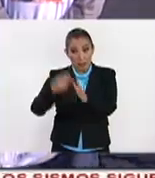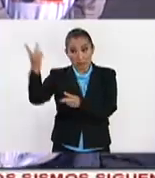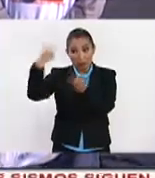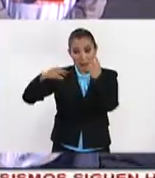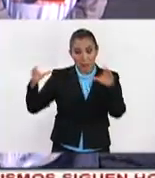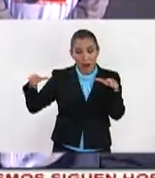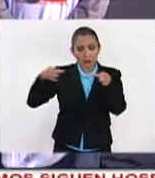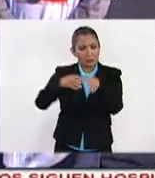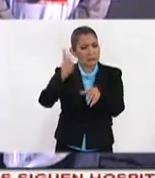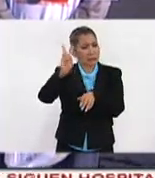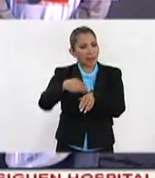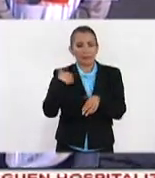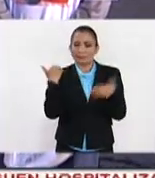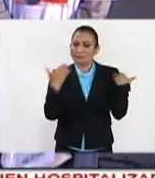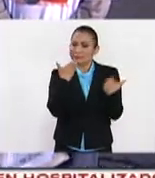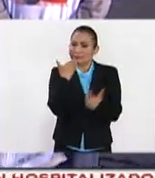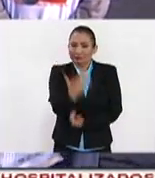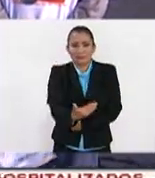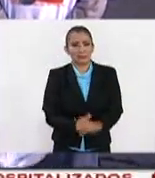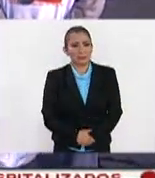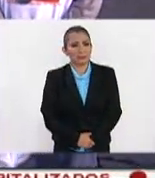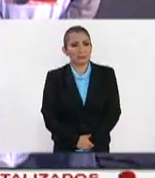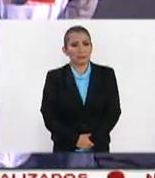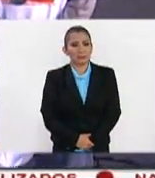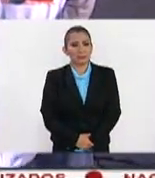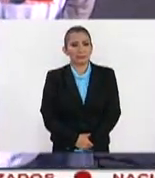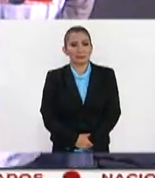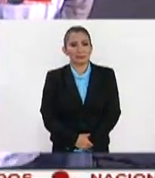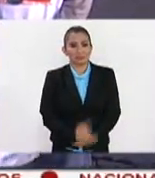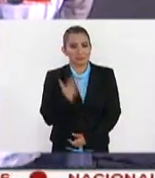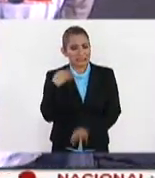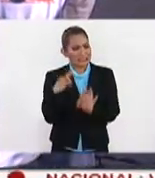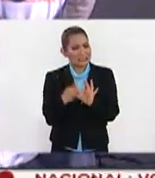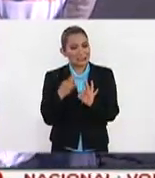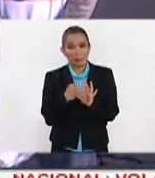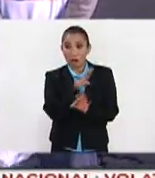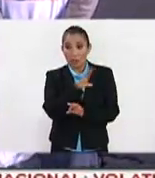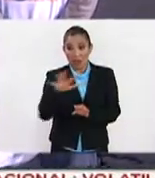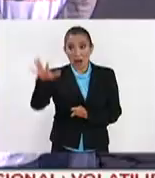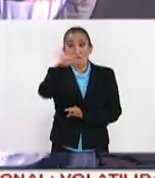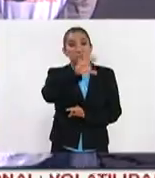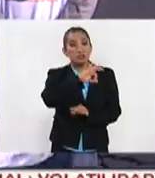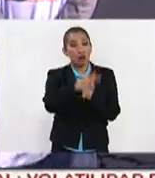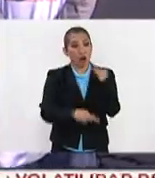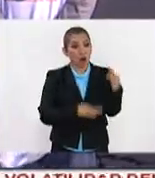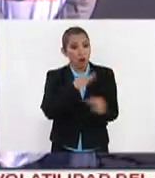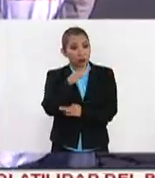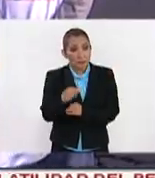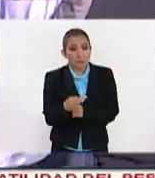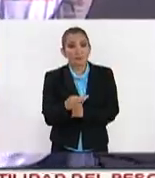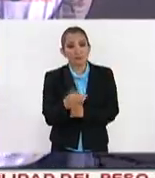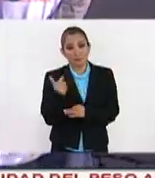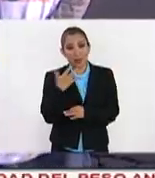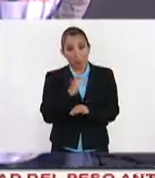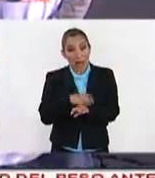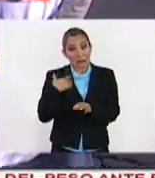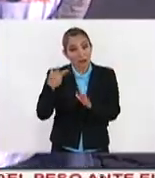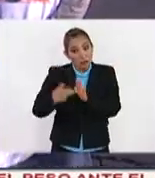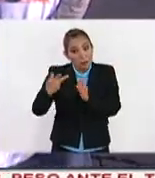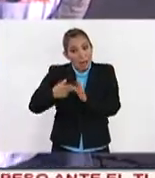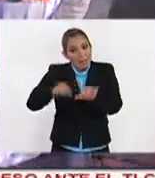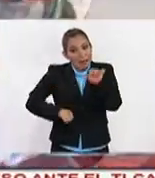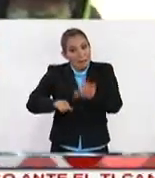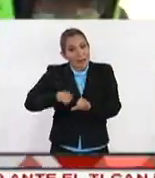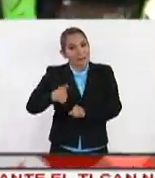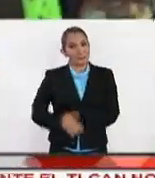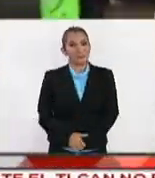que venimos y la verdad nos las pasamos súper bien. Es muy concreta y muy general, la verdad. Y sí, hay que hacer más de este tipo de